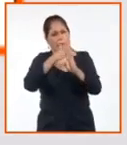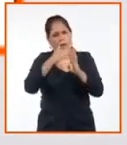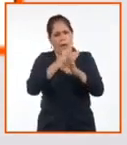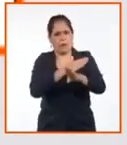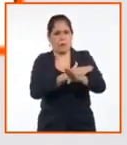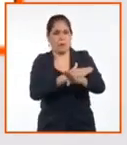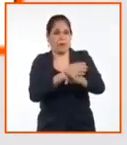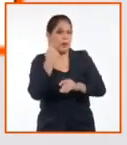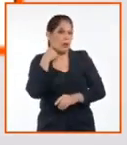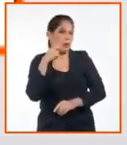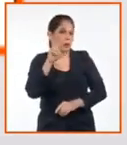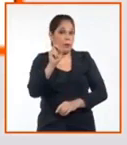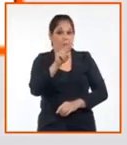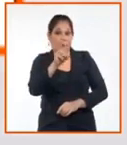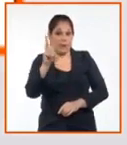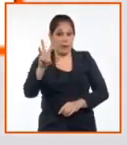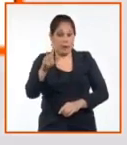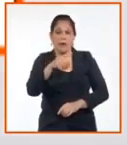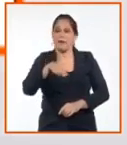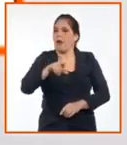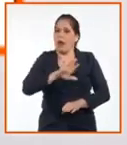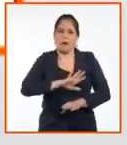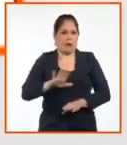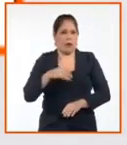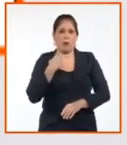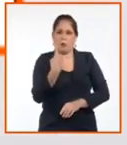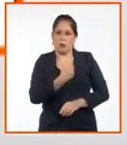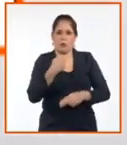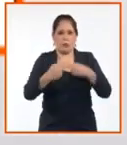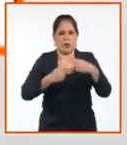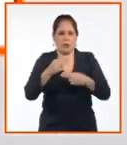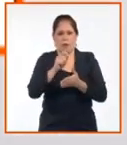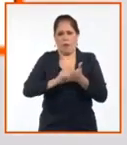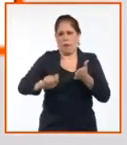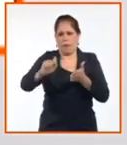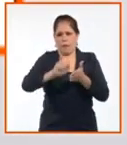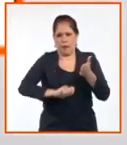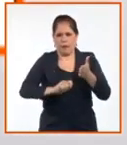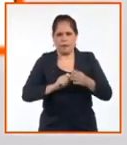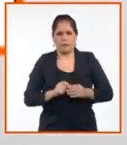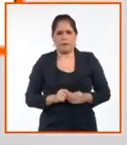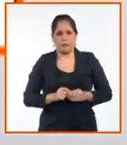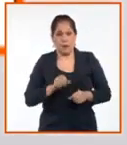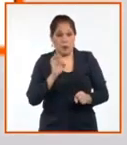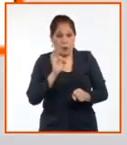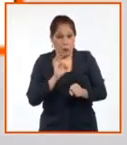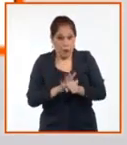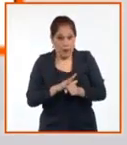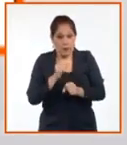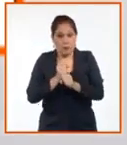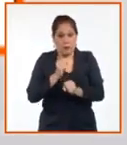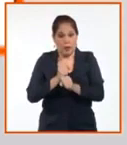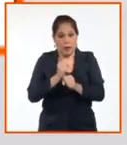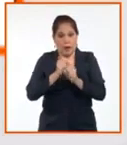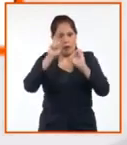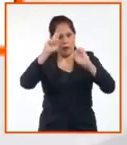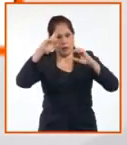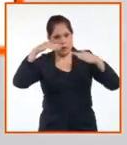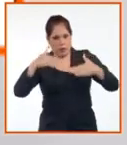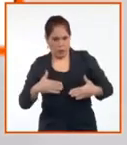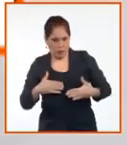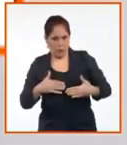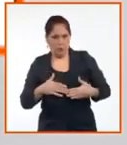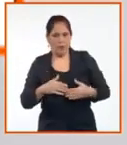23 para nosotros estamos haciendo como esto comienza por un trabajo se hace con salud pública de